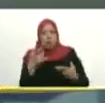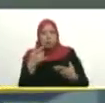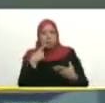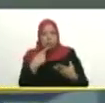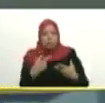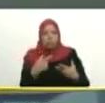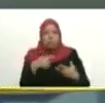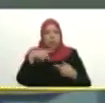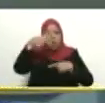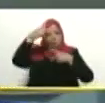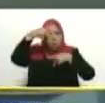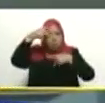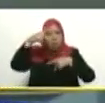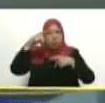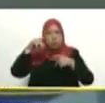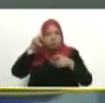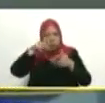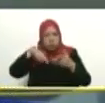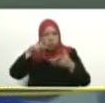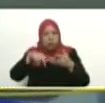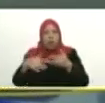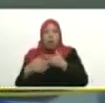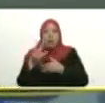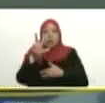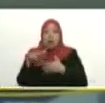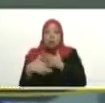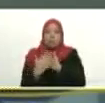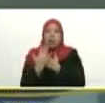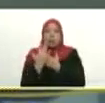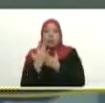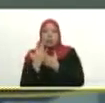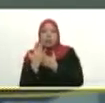Y TikTok también, empiezas a darle y te dan las 3 de la mañana.